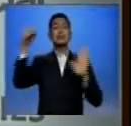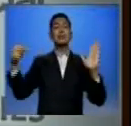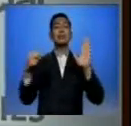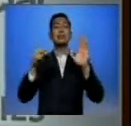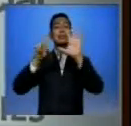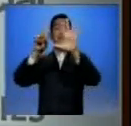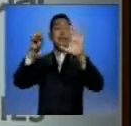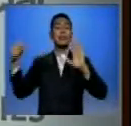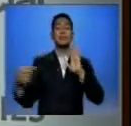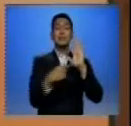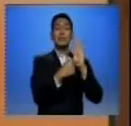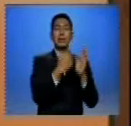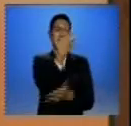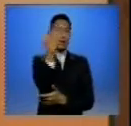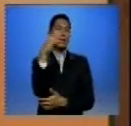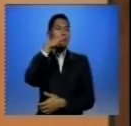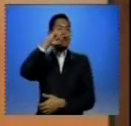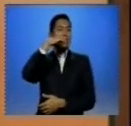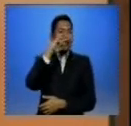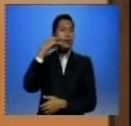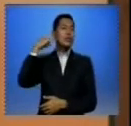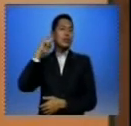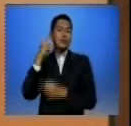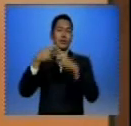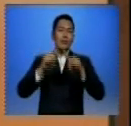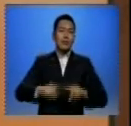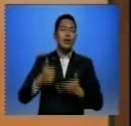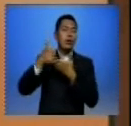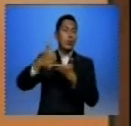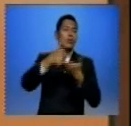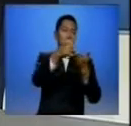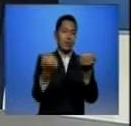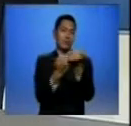y jóvenes de sectores vulnerables iván núñez gama noticias